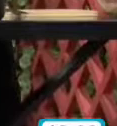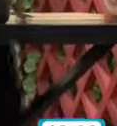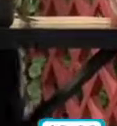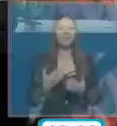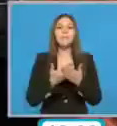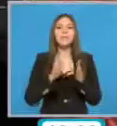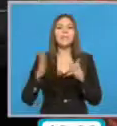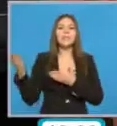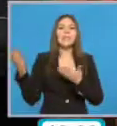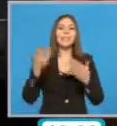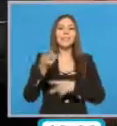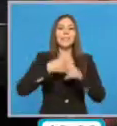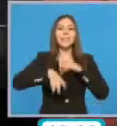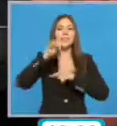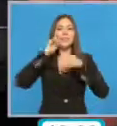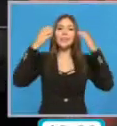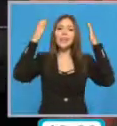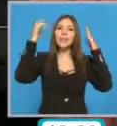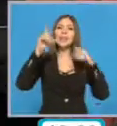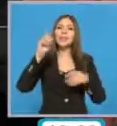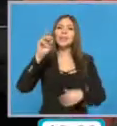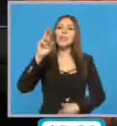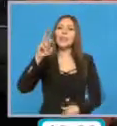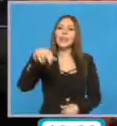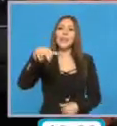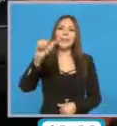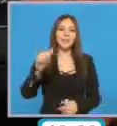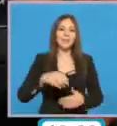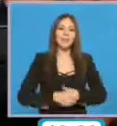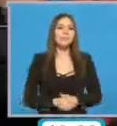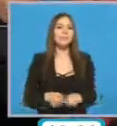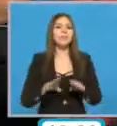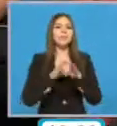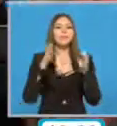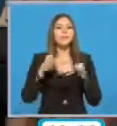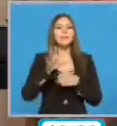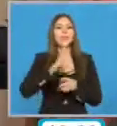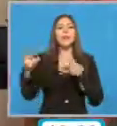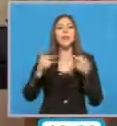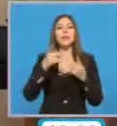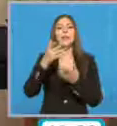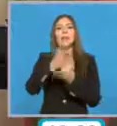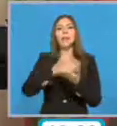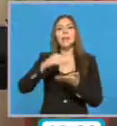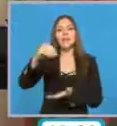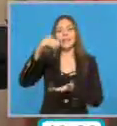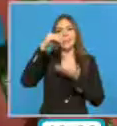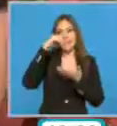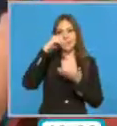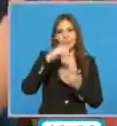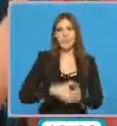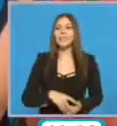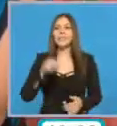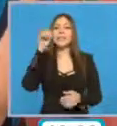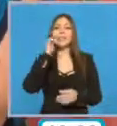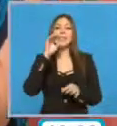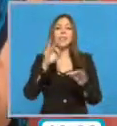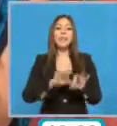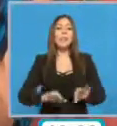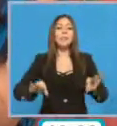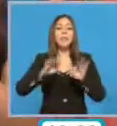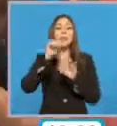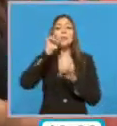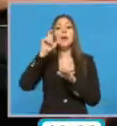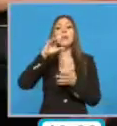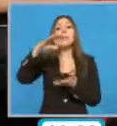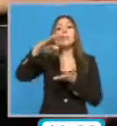ya llegó, ya está aquí nuestra querida chef Lorena. ¿Cómo están, chicas? Estoy Bien, preparando ¿y mi tu pose de chef? taco. Sí, con el Eso, dedito. mi chef. El dedito es importante. El dedito,